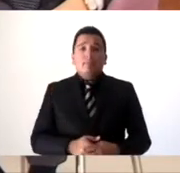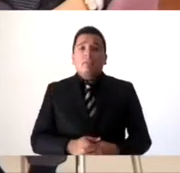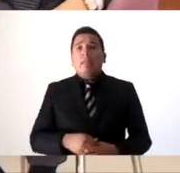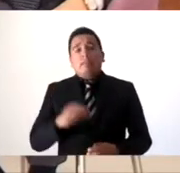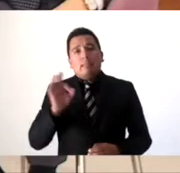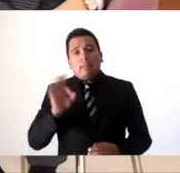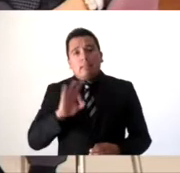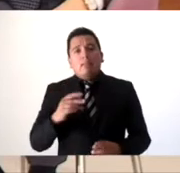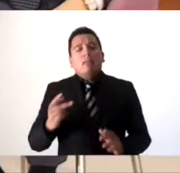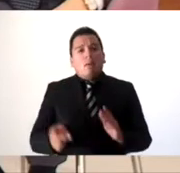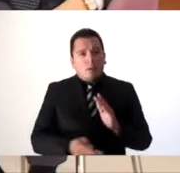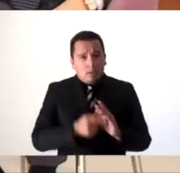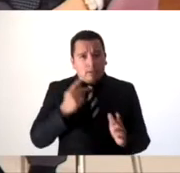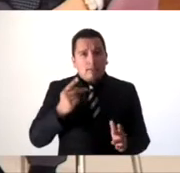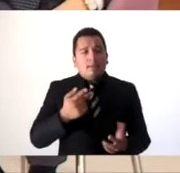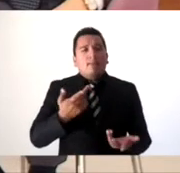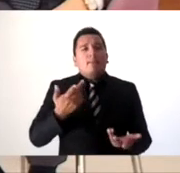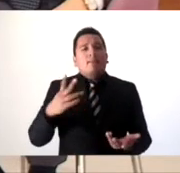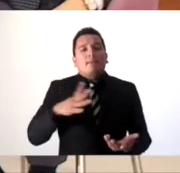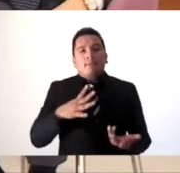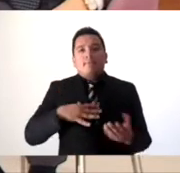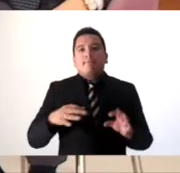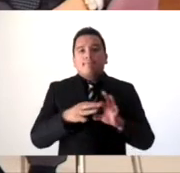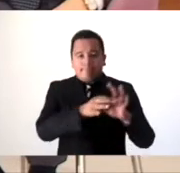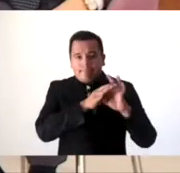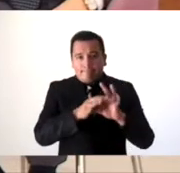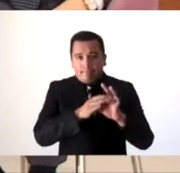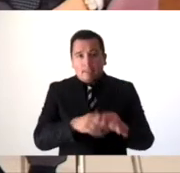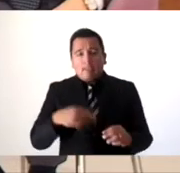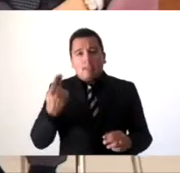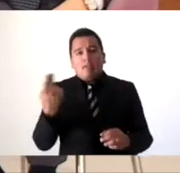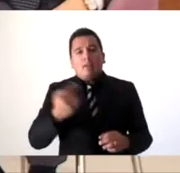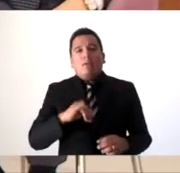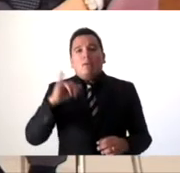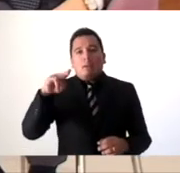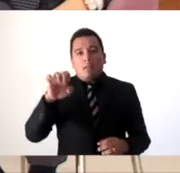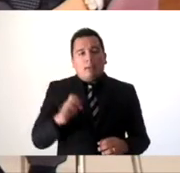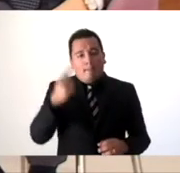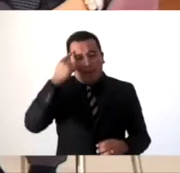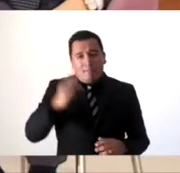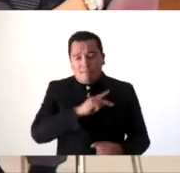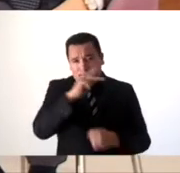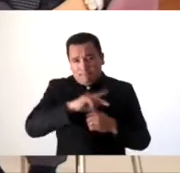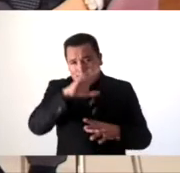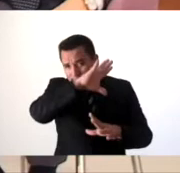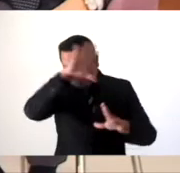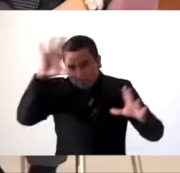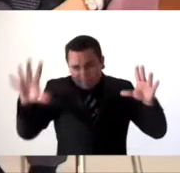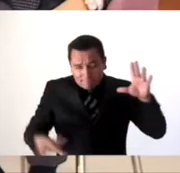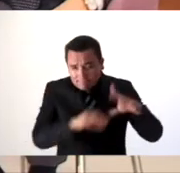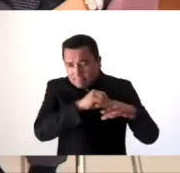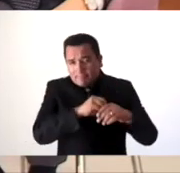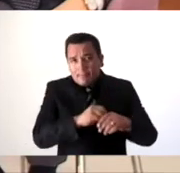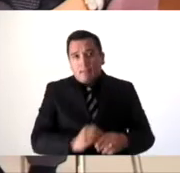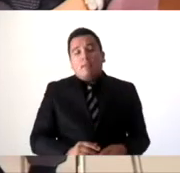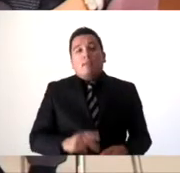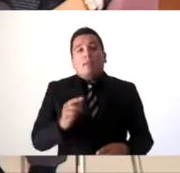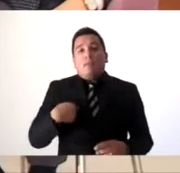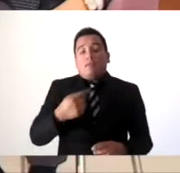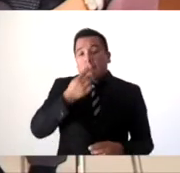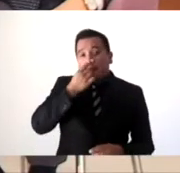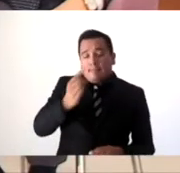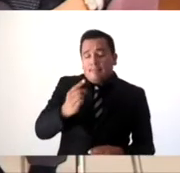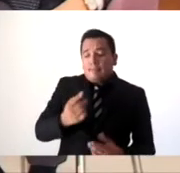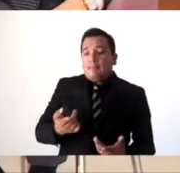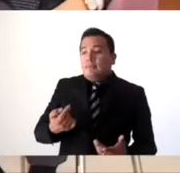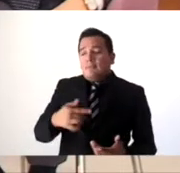este modelo y que tal vez ahora sí sea necesario ir a un gran INE que organice todas las elecciones. Yo